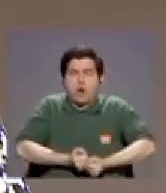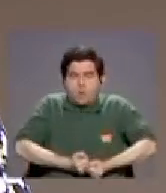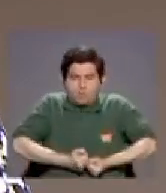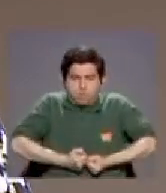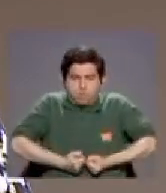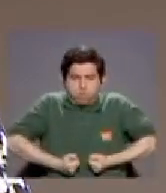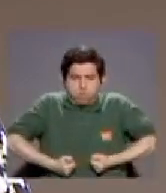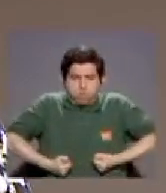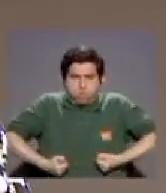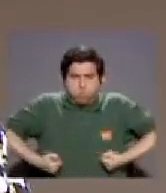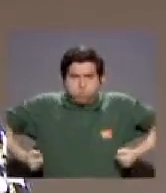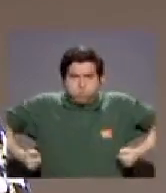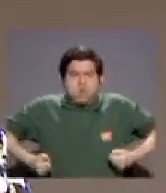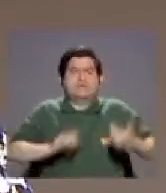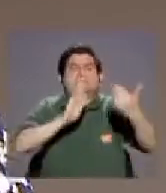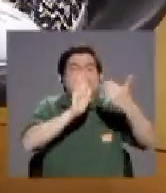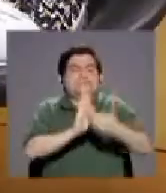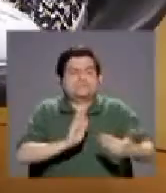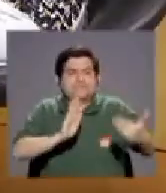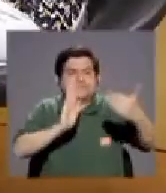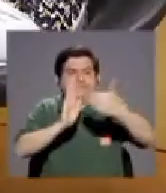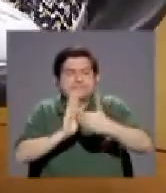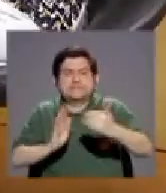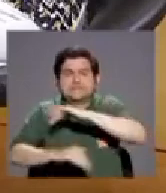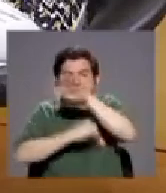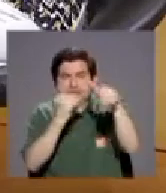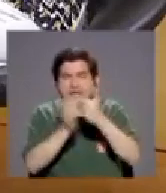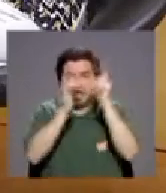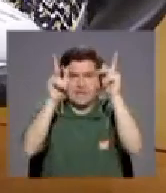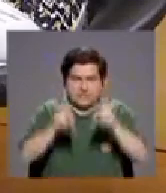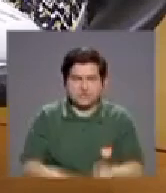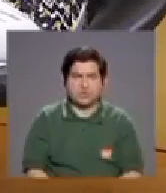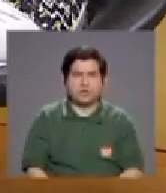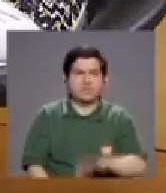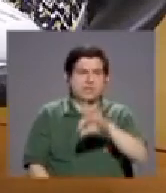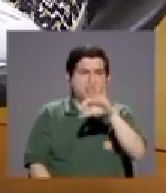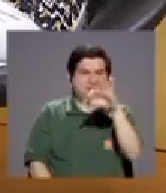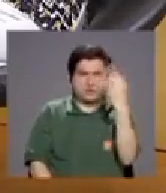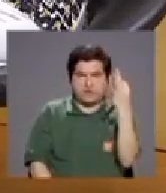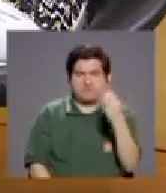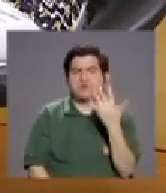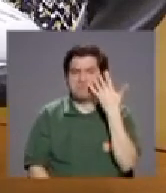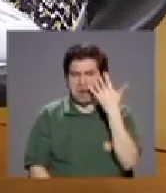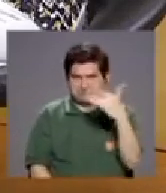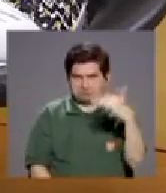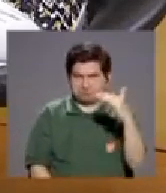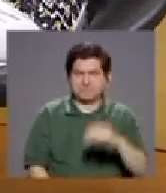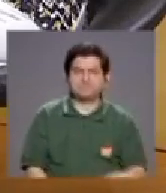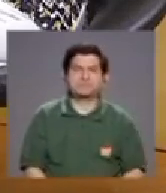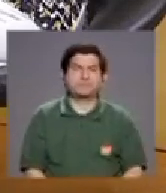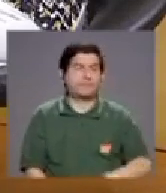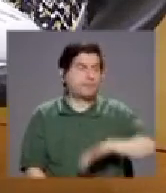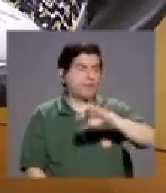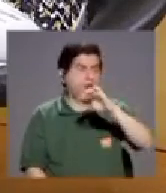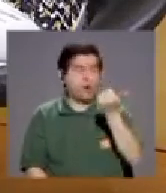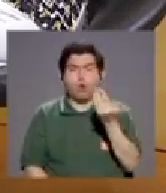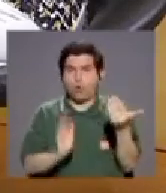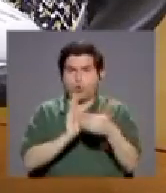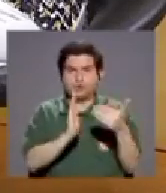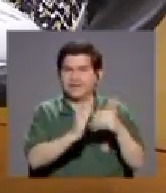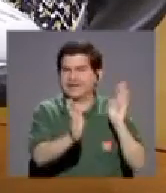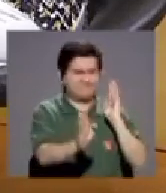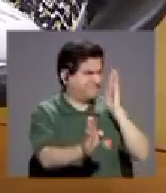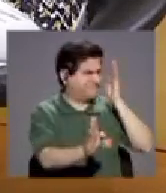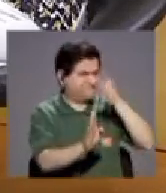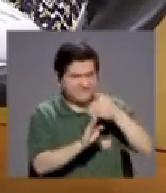es algo pues que nos ha venido afectando a todo el mundo de una manera bastante parecida. Otra de las que nos afecta